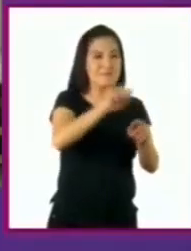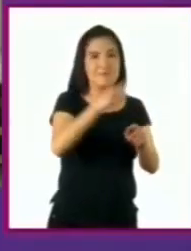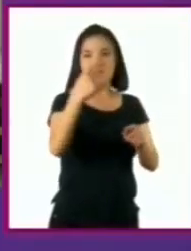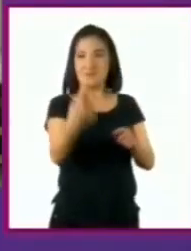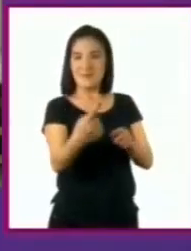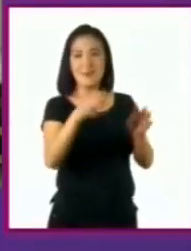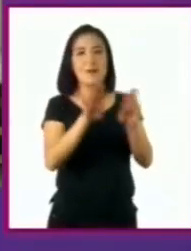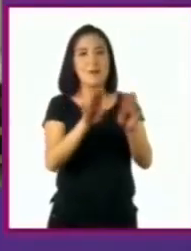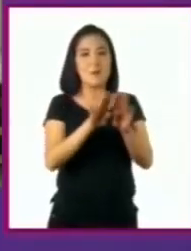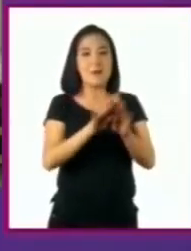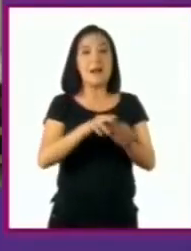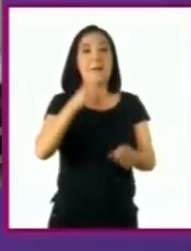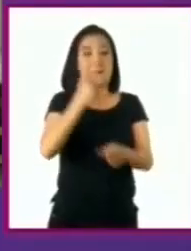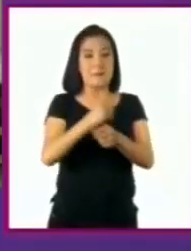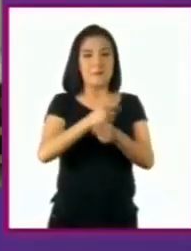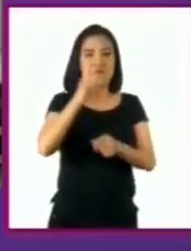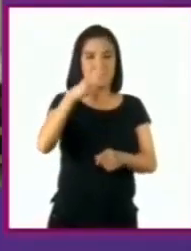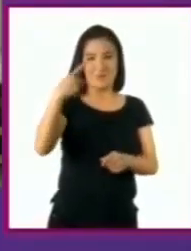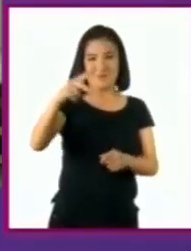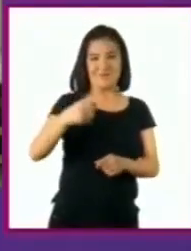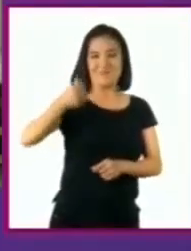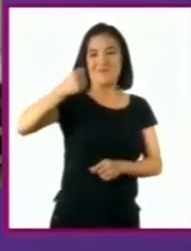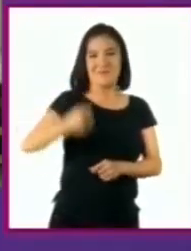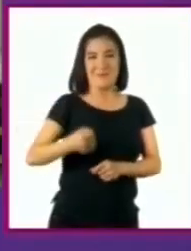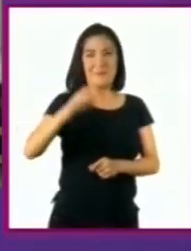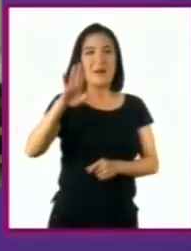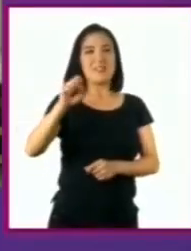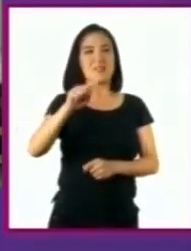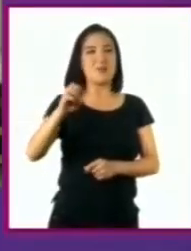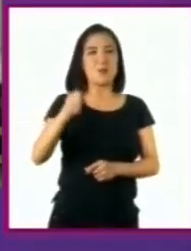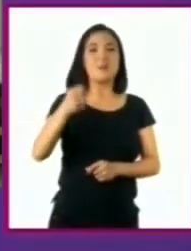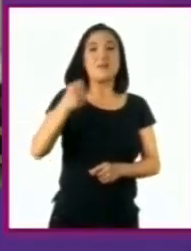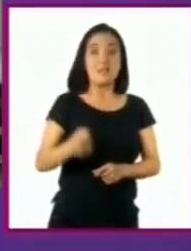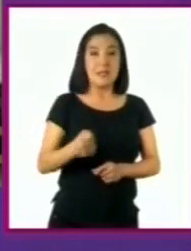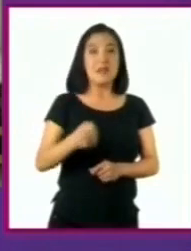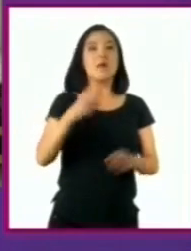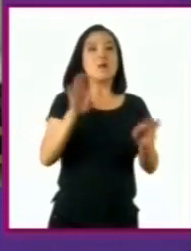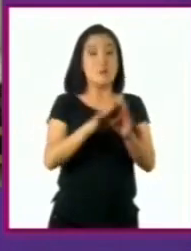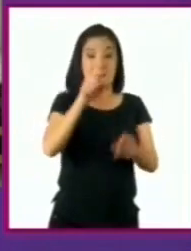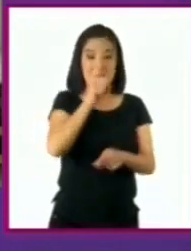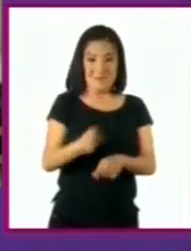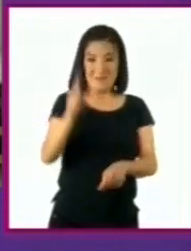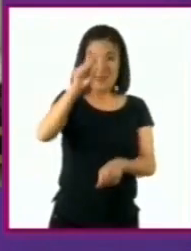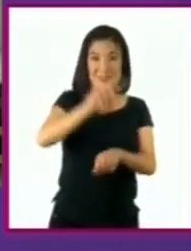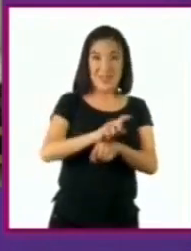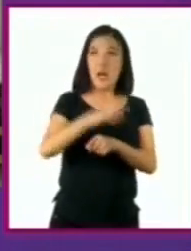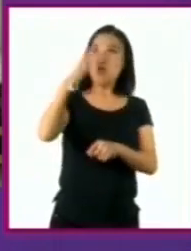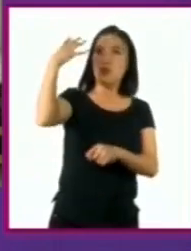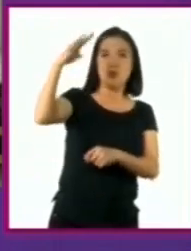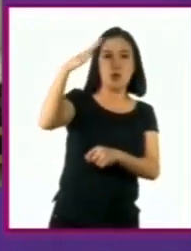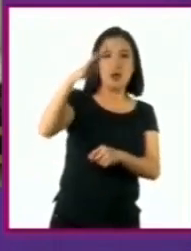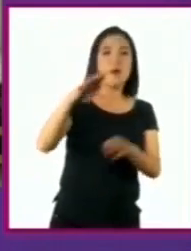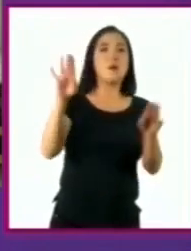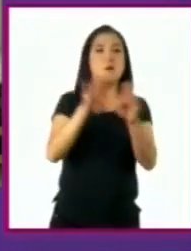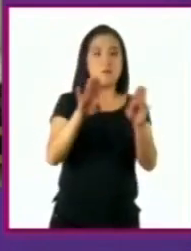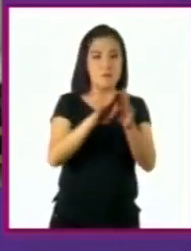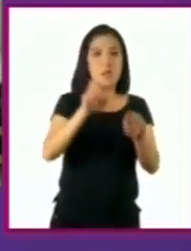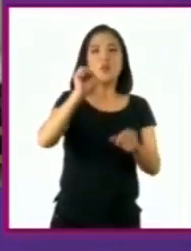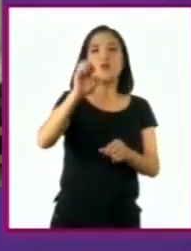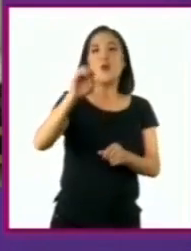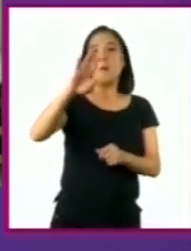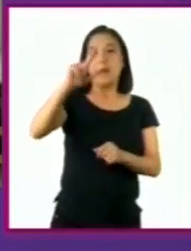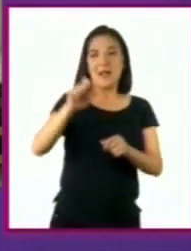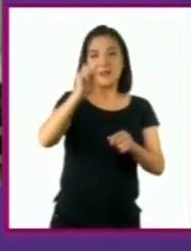había medido la longitud de su bastón. Luego, a la misma hora de un día soleado, midió la longitud de la sombra de la